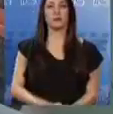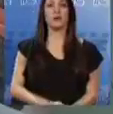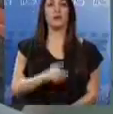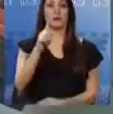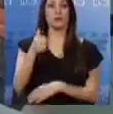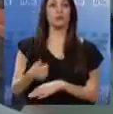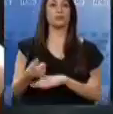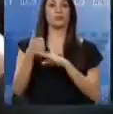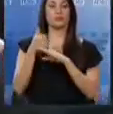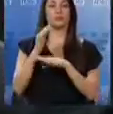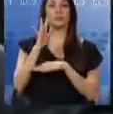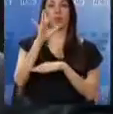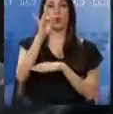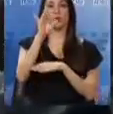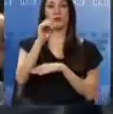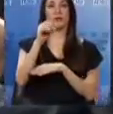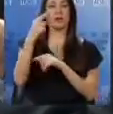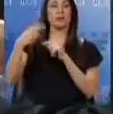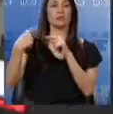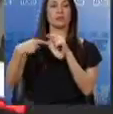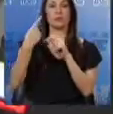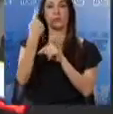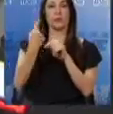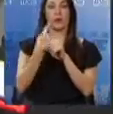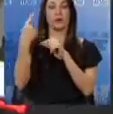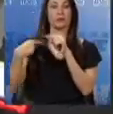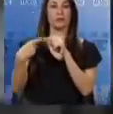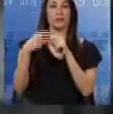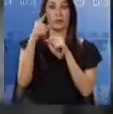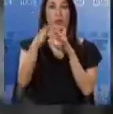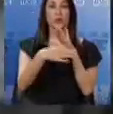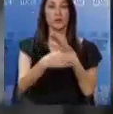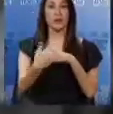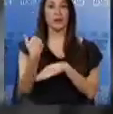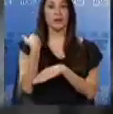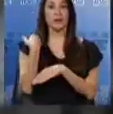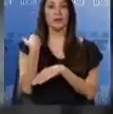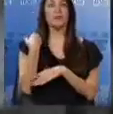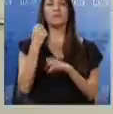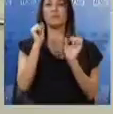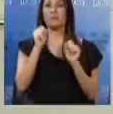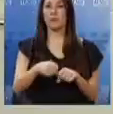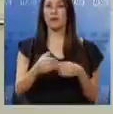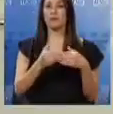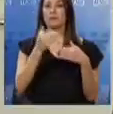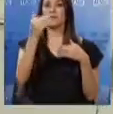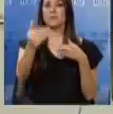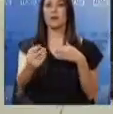autoridades, el subsidio de los 80 kilovatios hora para quienes implementen las cocinas de inducción podría